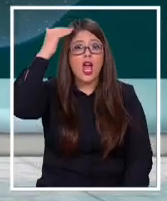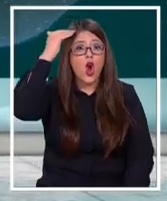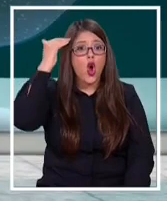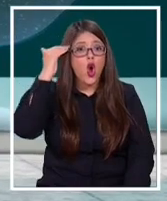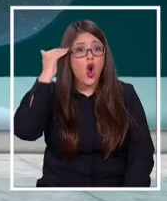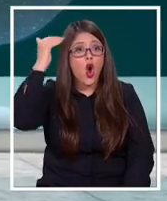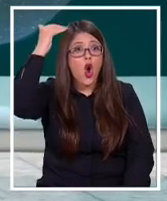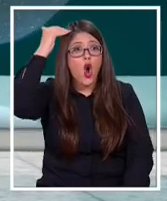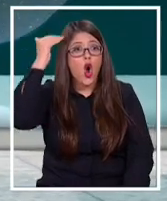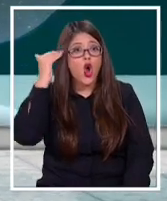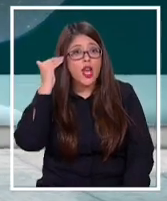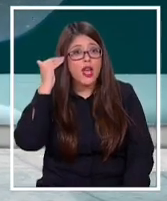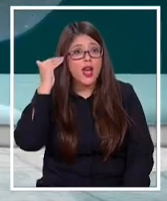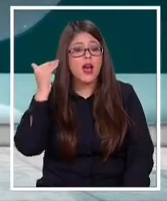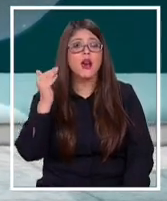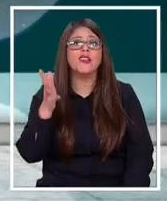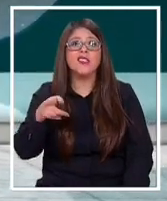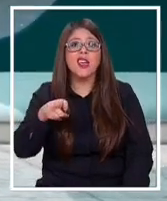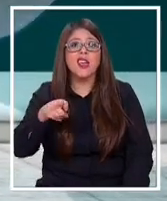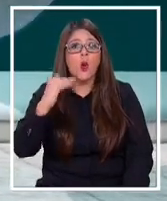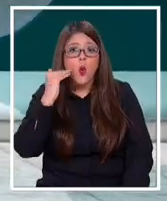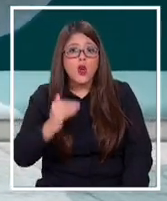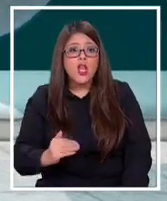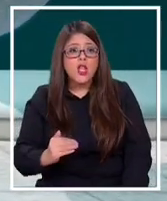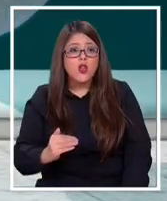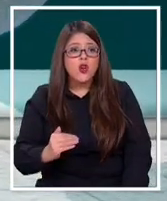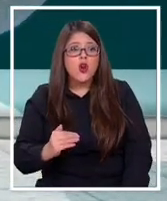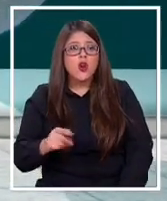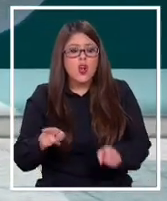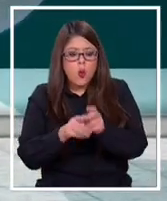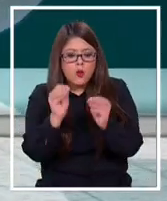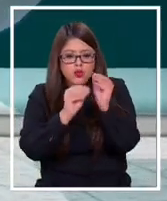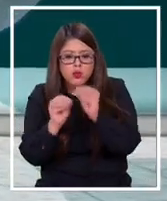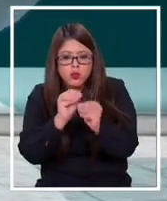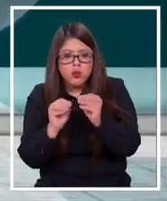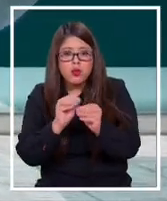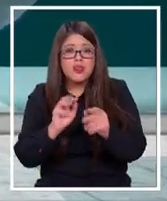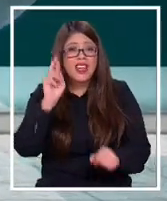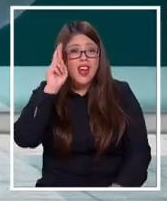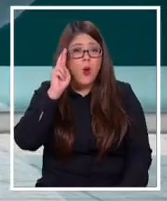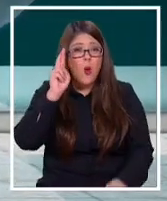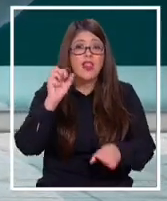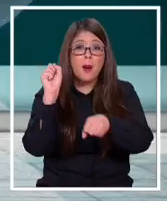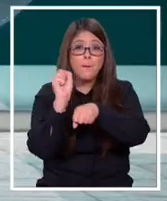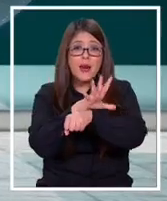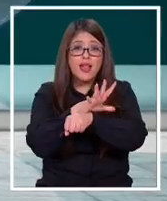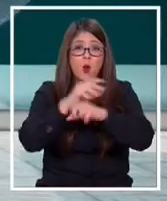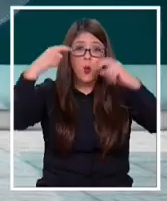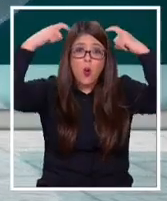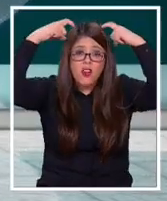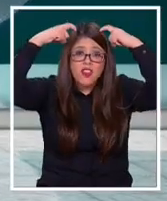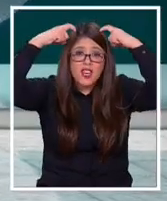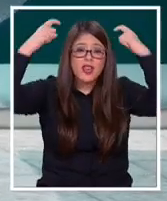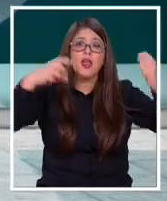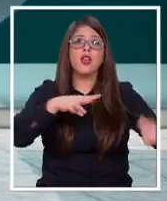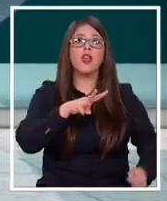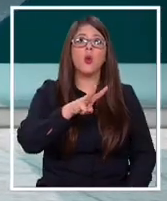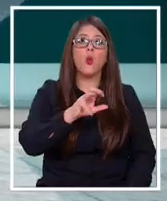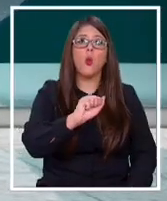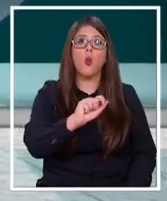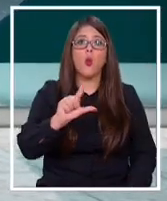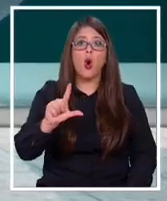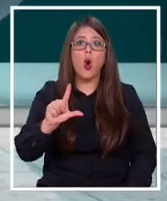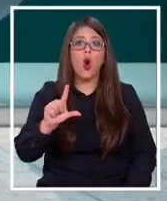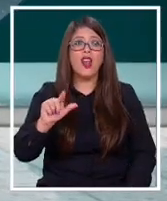niño de tan solo 13 años que hizo esta especie de Wall-E. ¿Te acuerdas de esa película? ¿No? De Pixar, y que